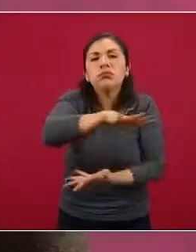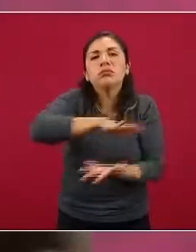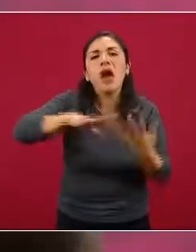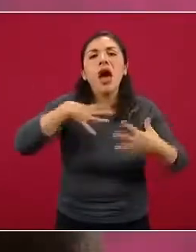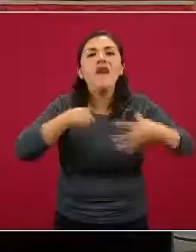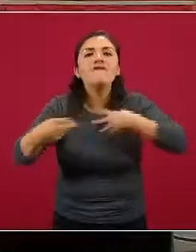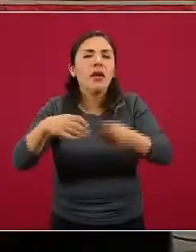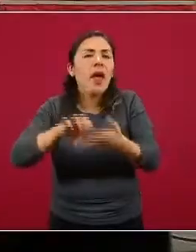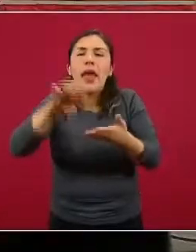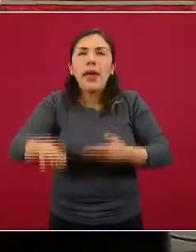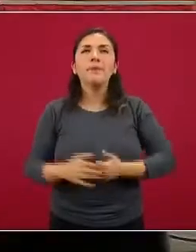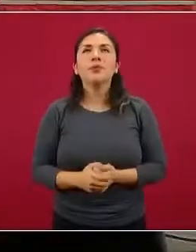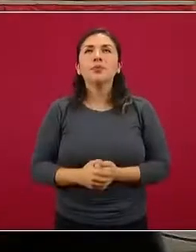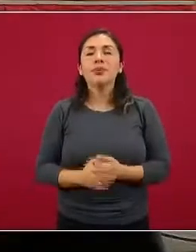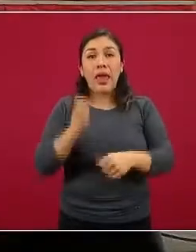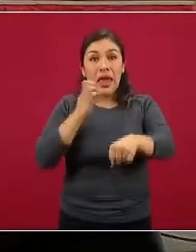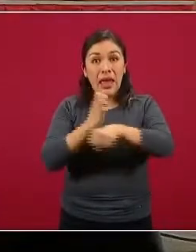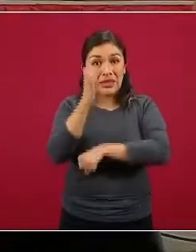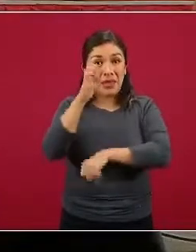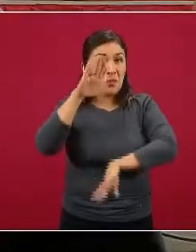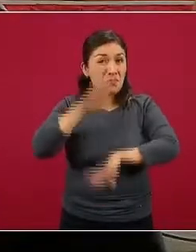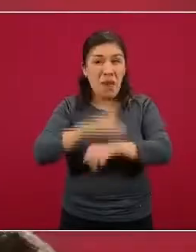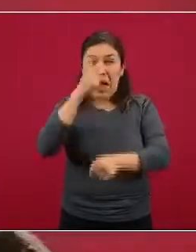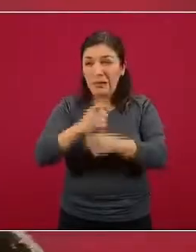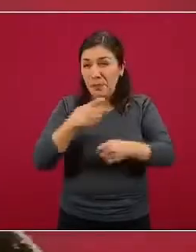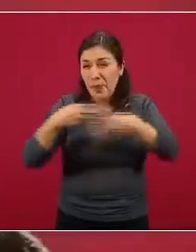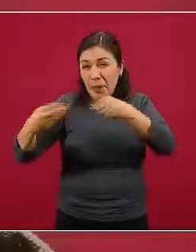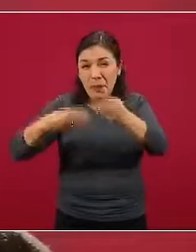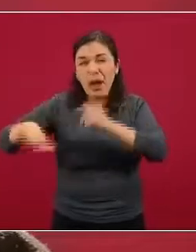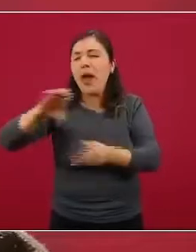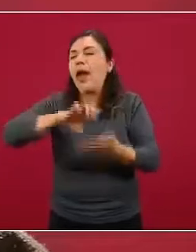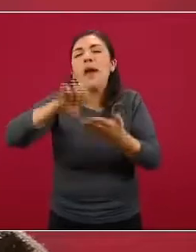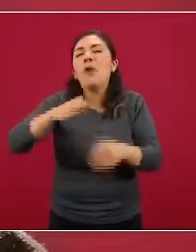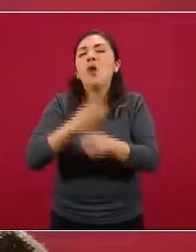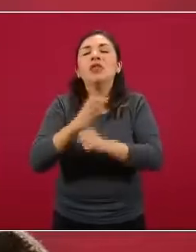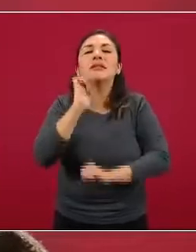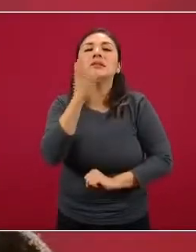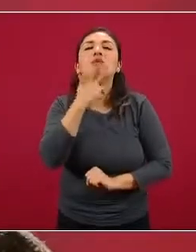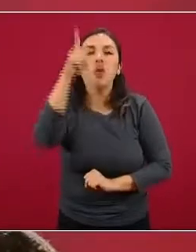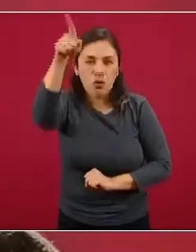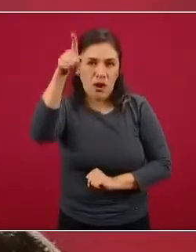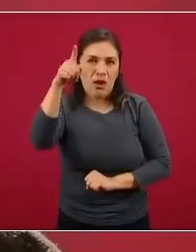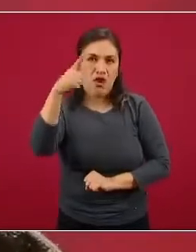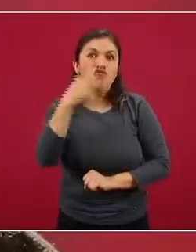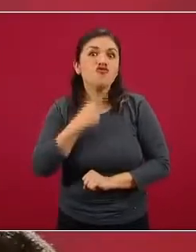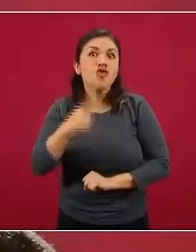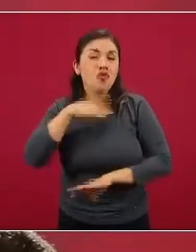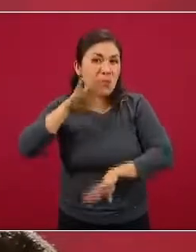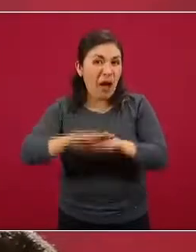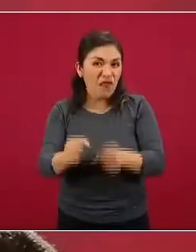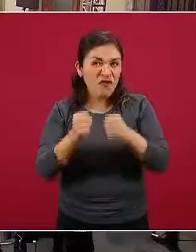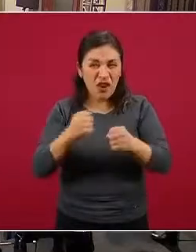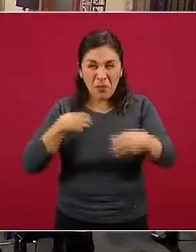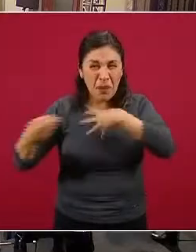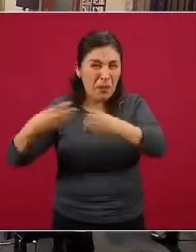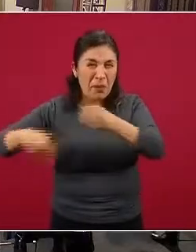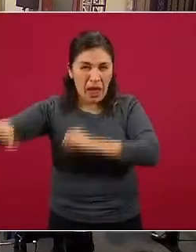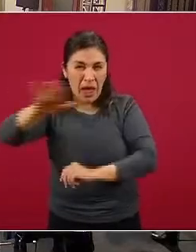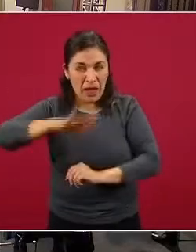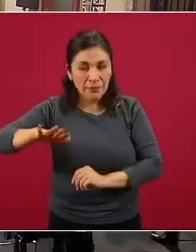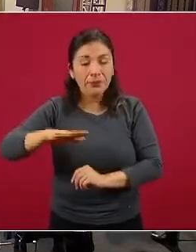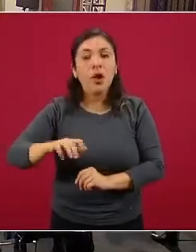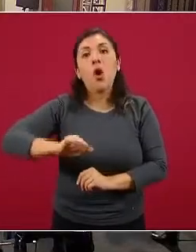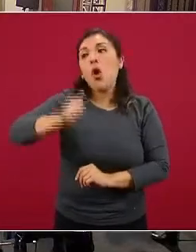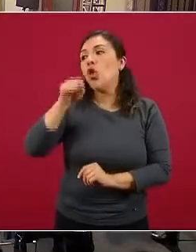Por ejemplo, si tenemos un estado de alta transmisión, pensemos Chihuahua, en este momento tiene una alta transmisión, y